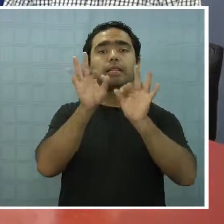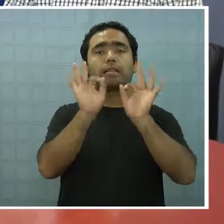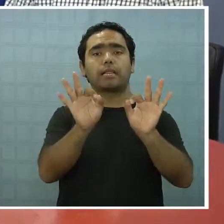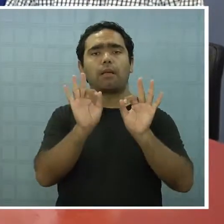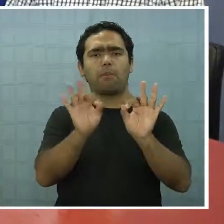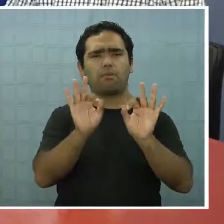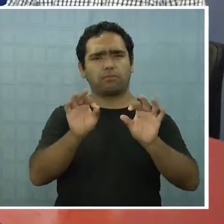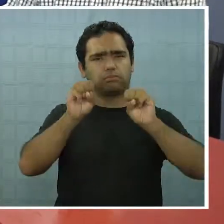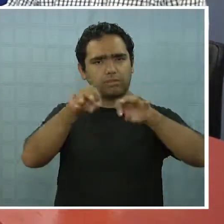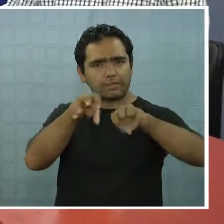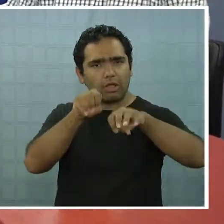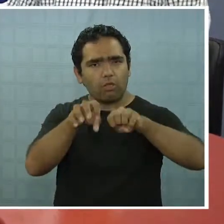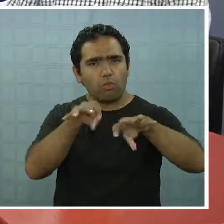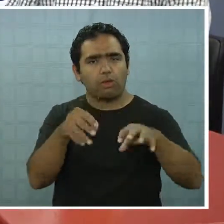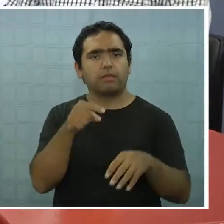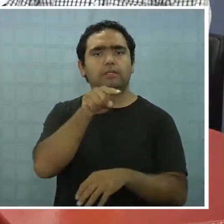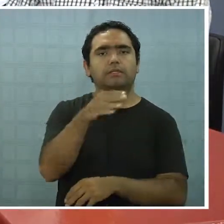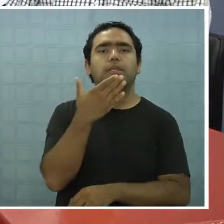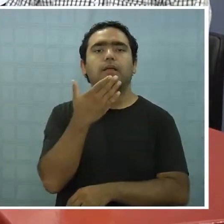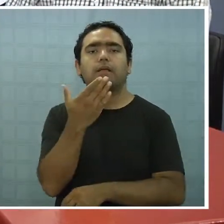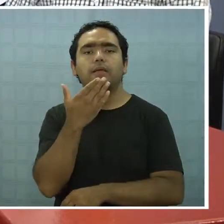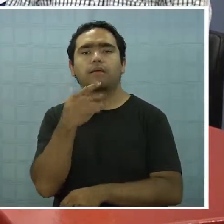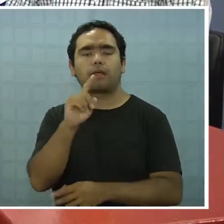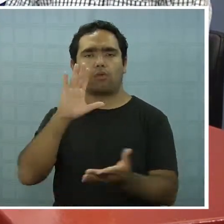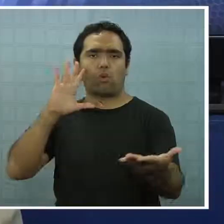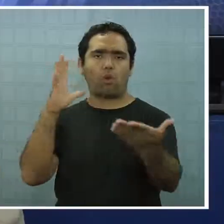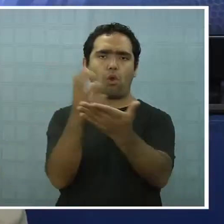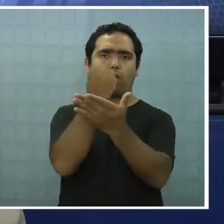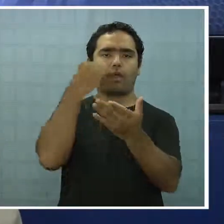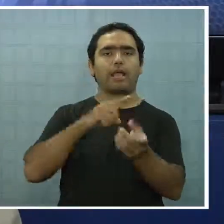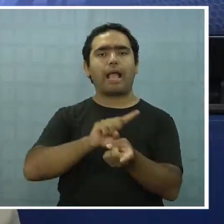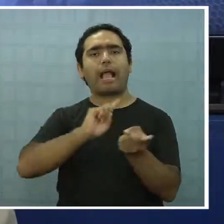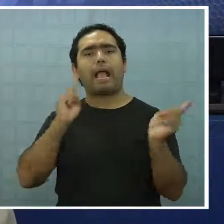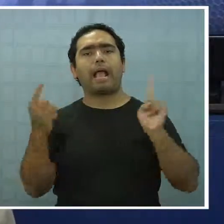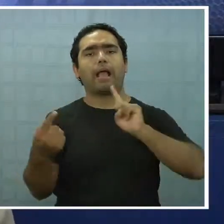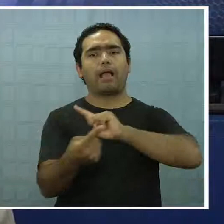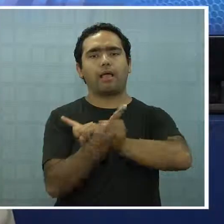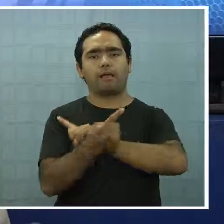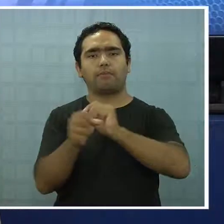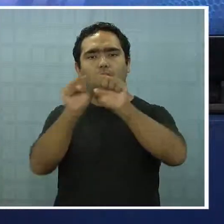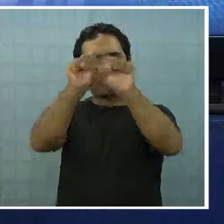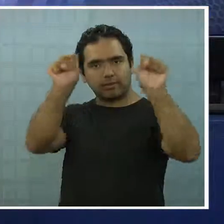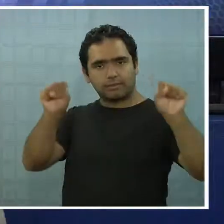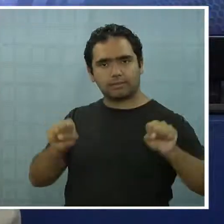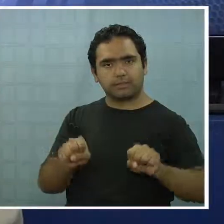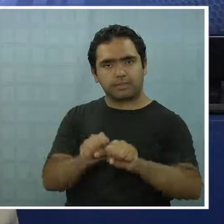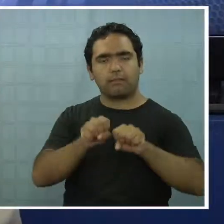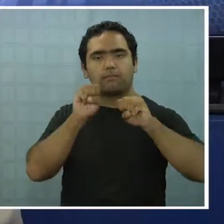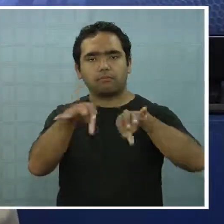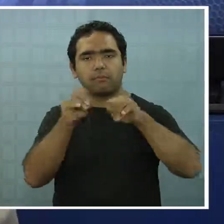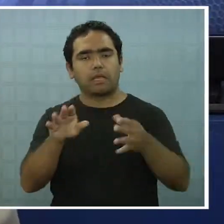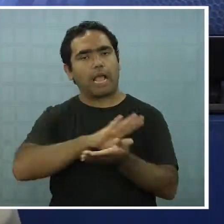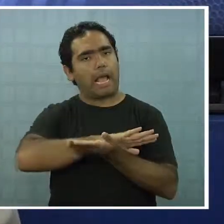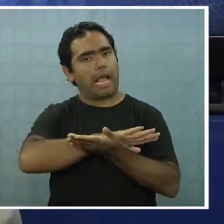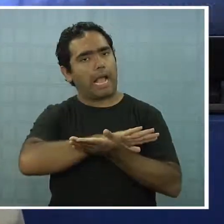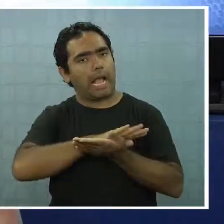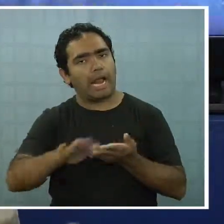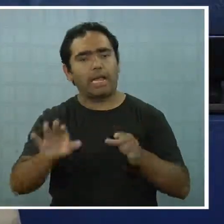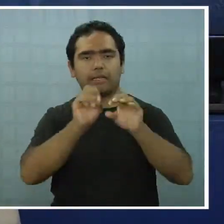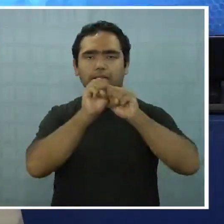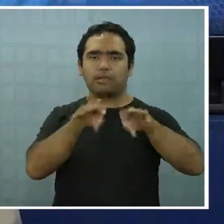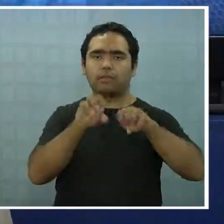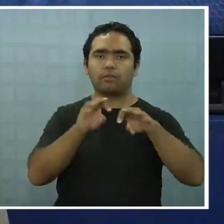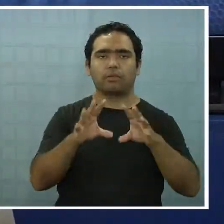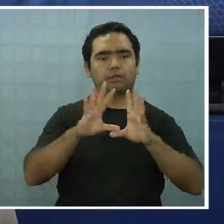educación para lograr este tremendo anhelo que hacer un cambio, digamos, un poco del sistema y llegar a esa gratuidad gradual, pero además